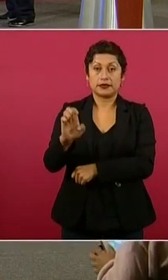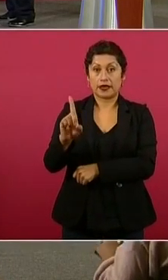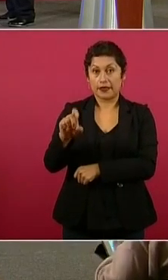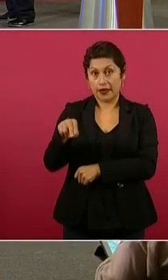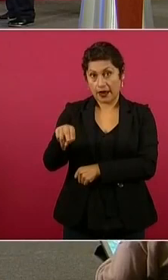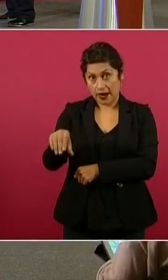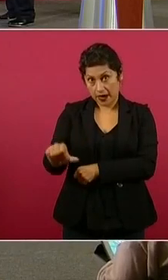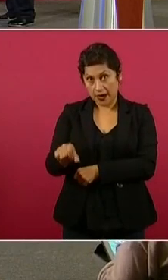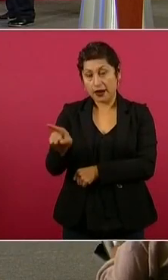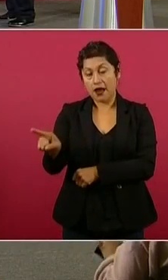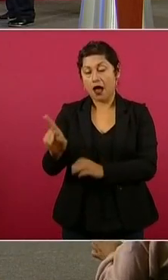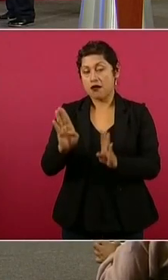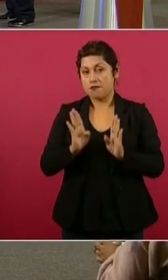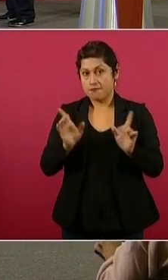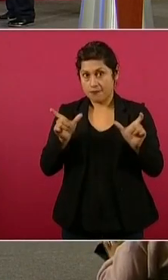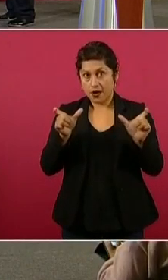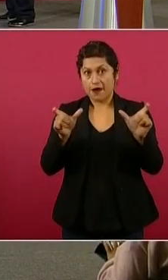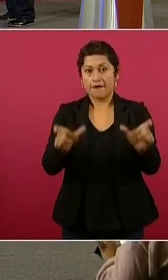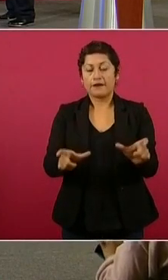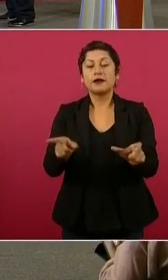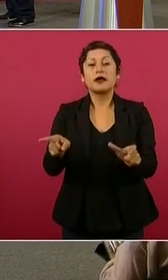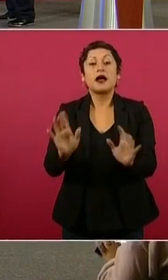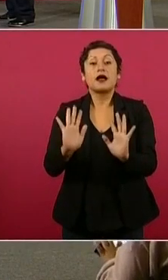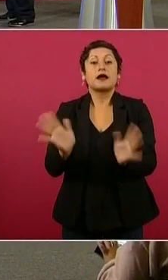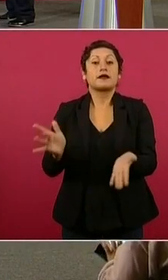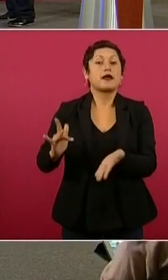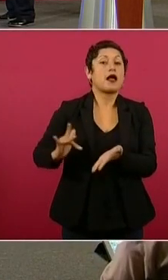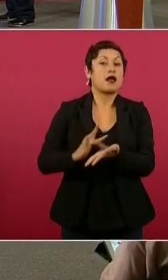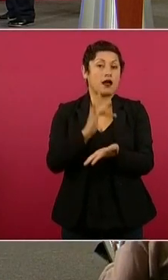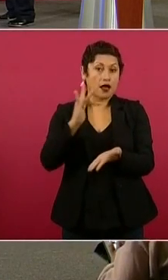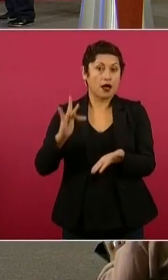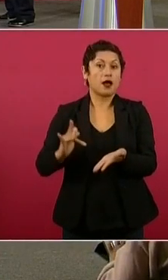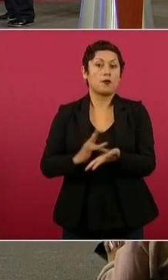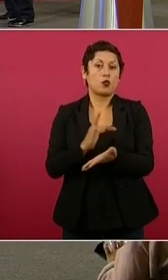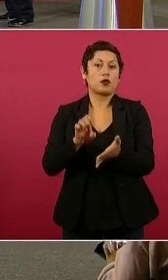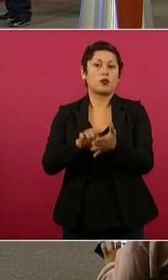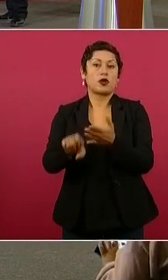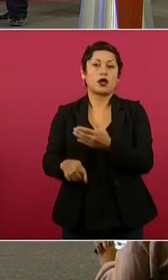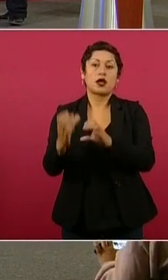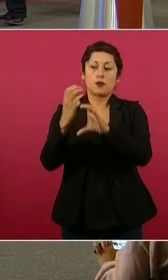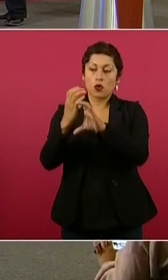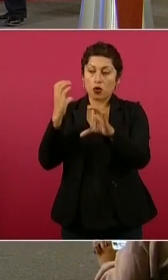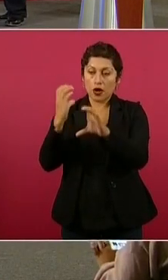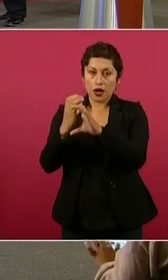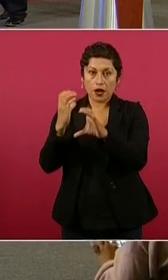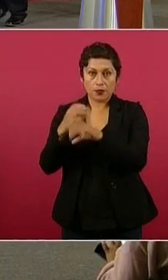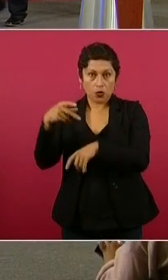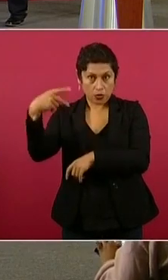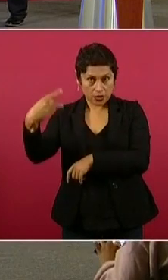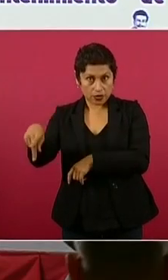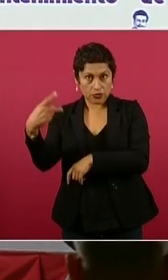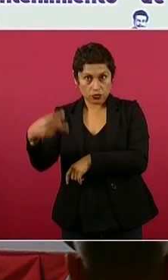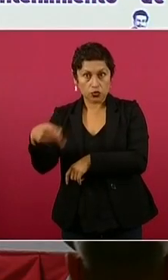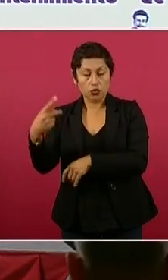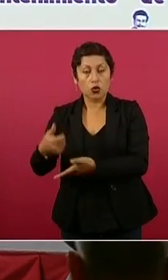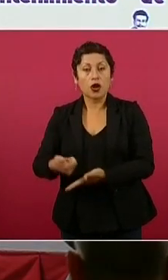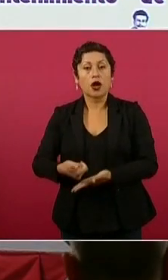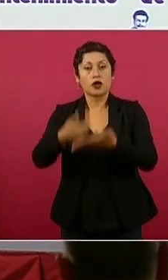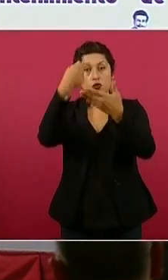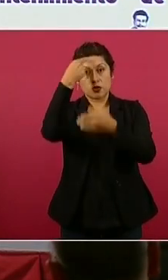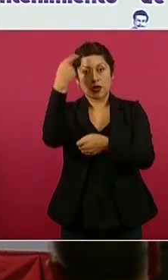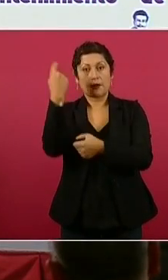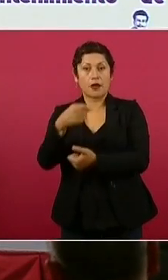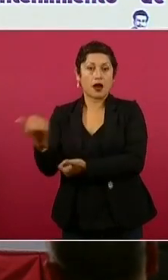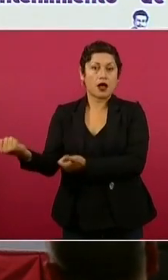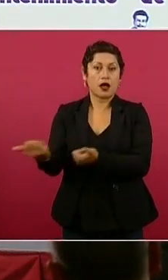está apoyando ya con carros tanque para llegar, como decíamos, a las zonas más